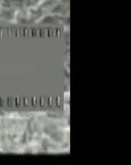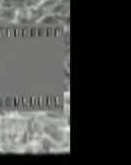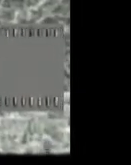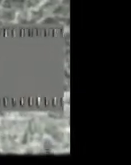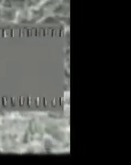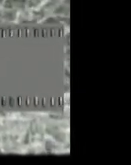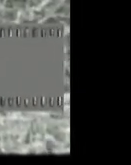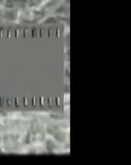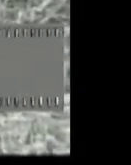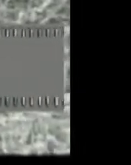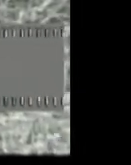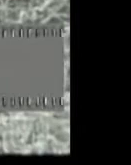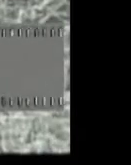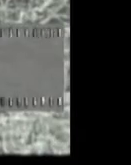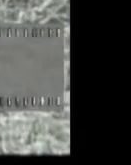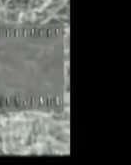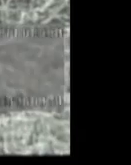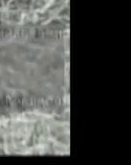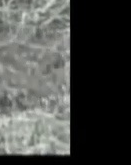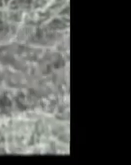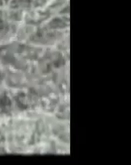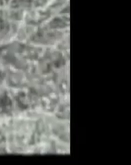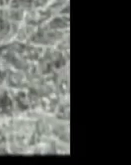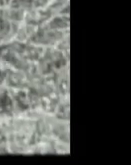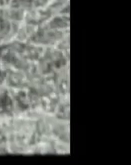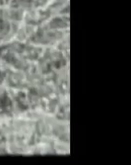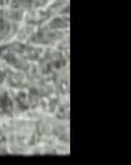del Ministerio de Cultura en